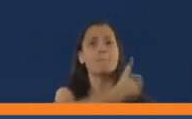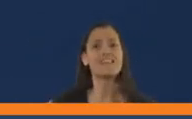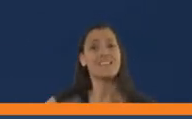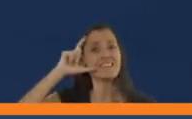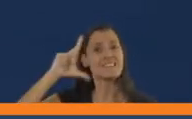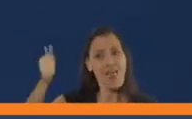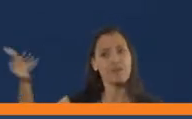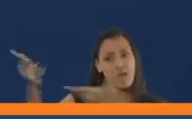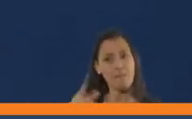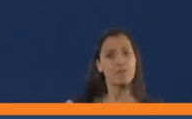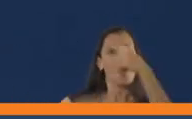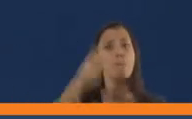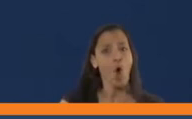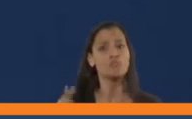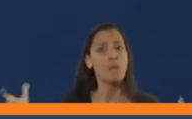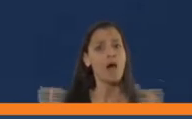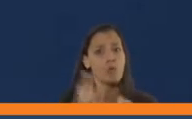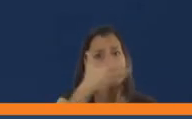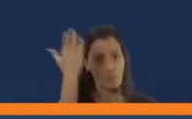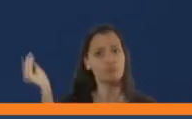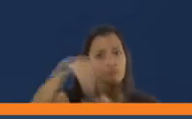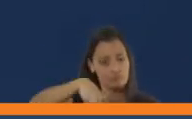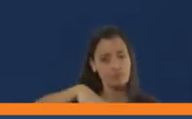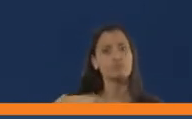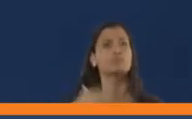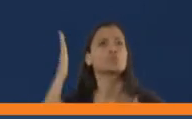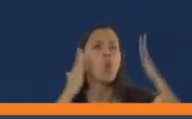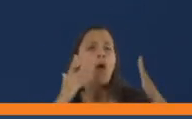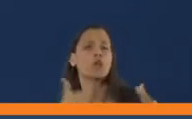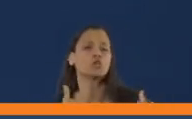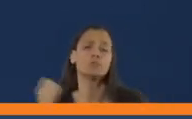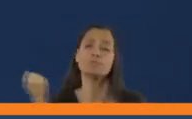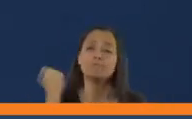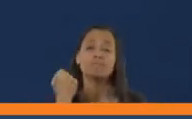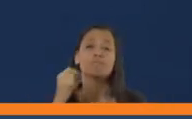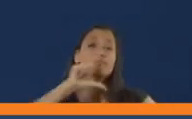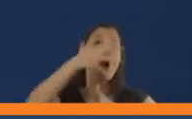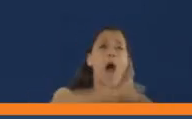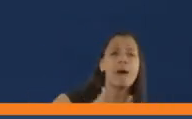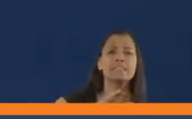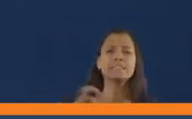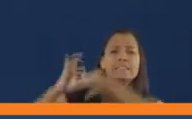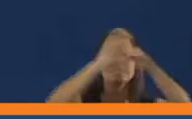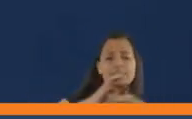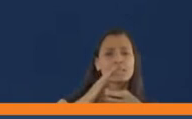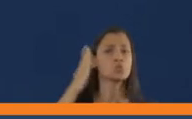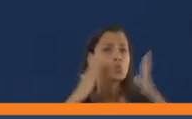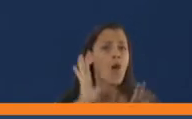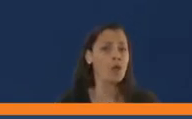participar de nuestra próxima reunión plenaria sueño en una américa fraternalmente unidad